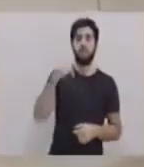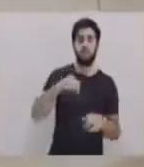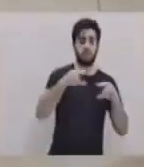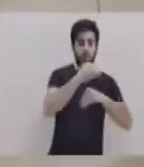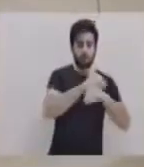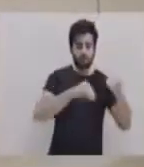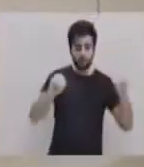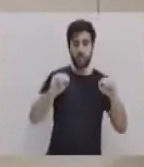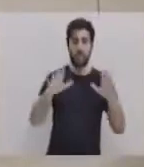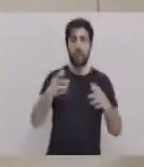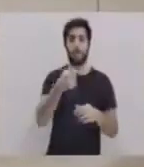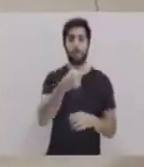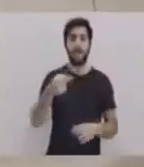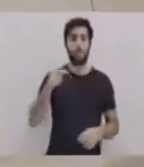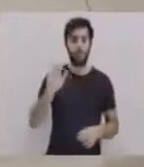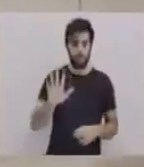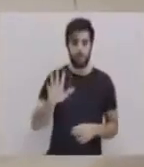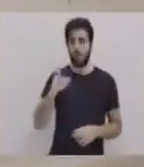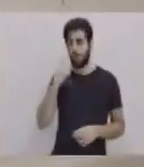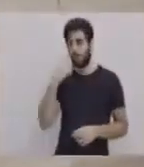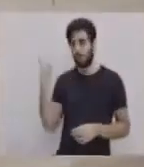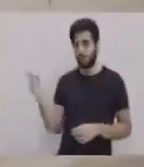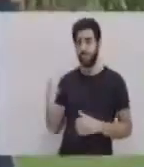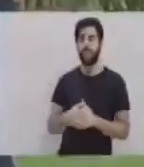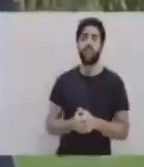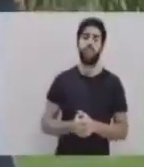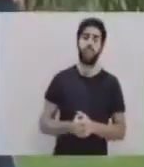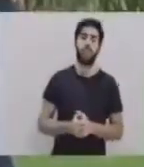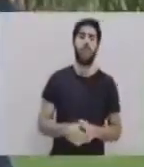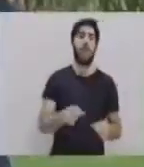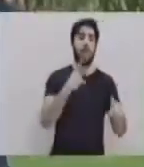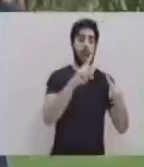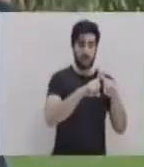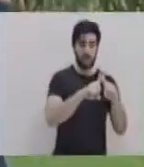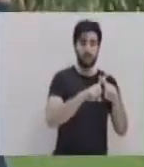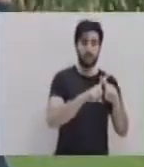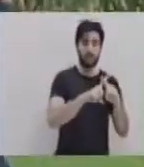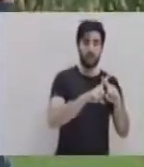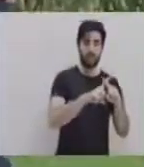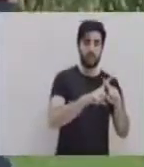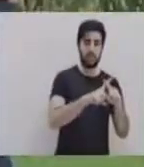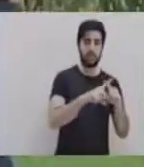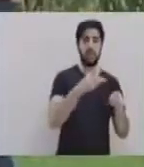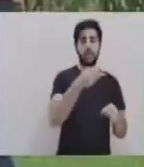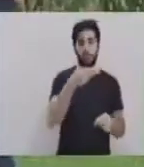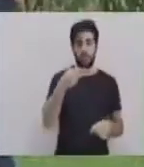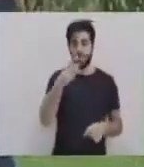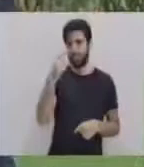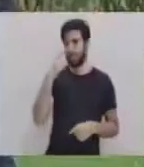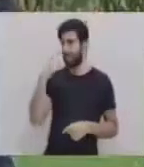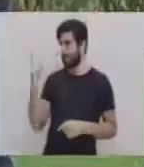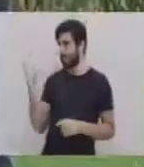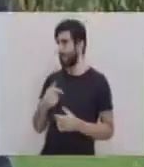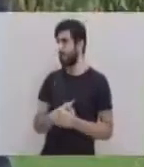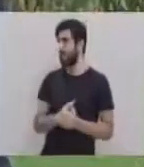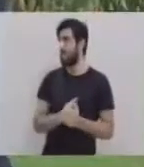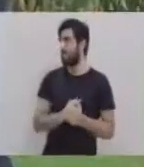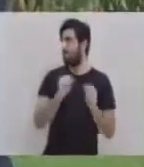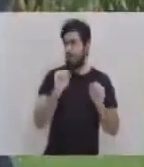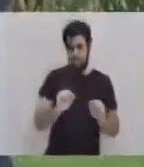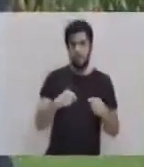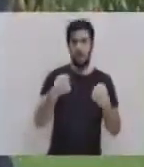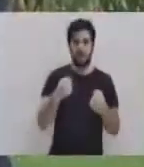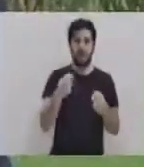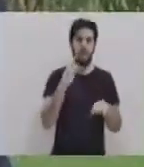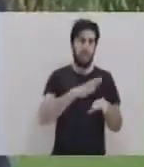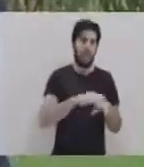Sustituyámoslo por el valor de menos 5. ¿Cómo quedaría? X X Me es igual. Podemos hacerla todavía un